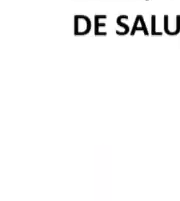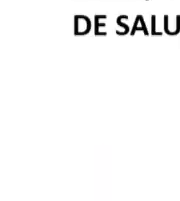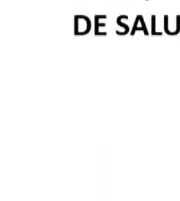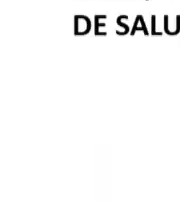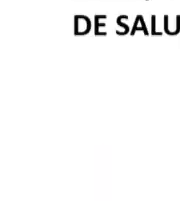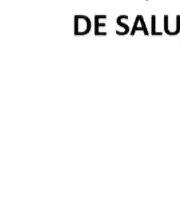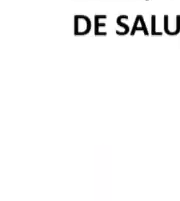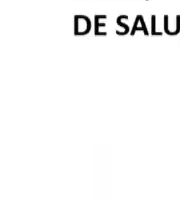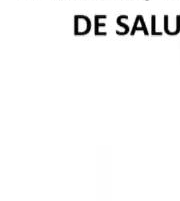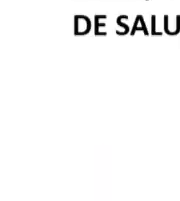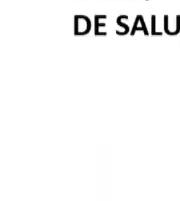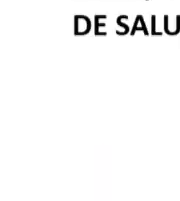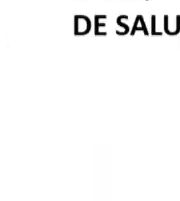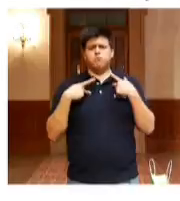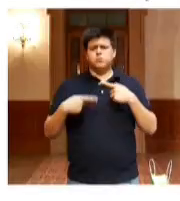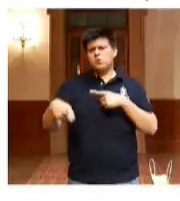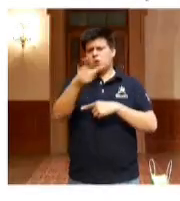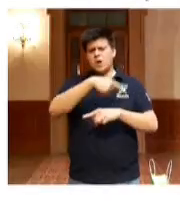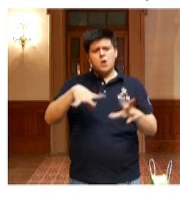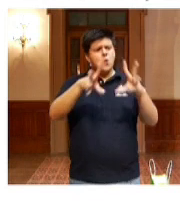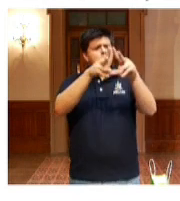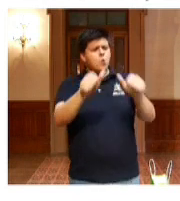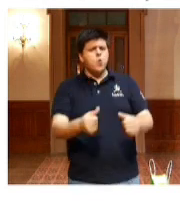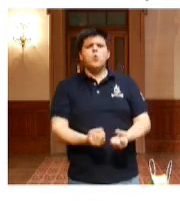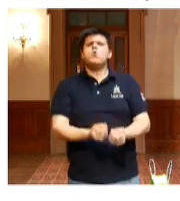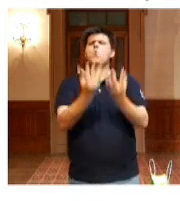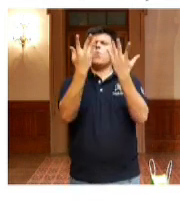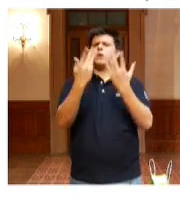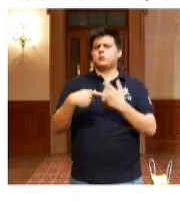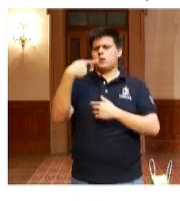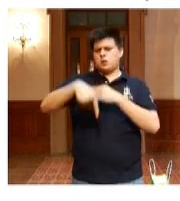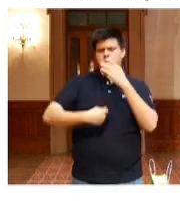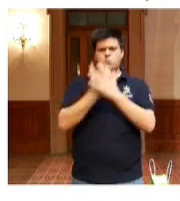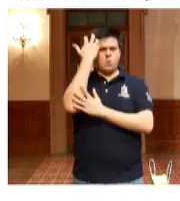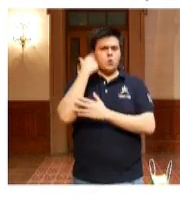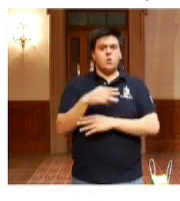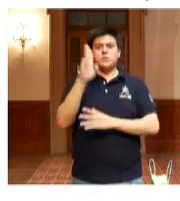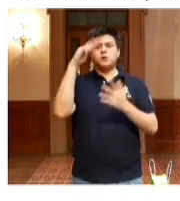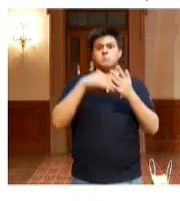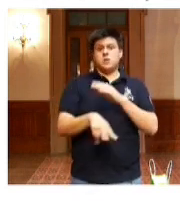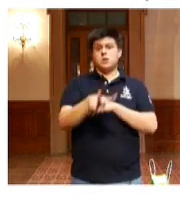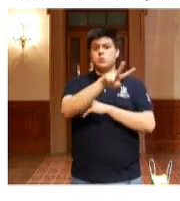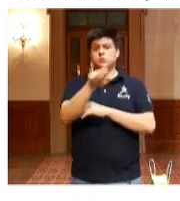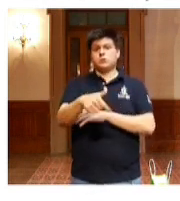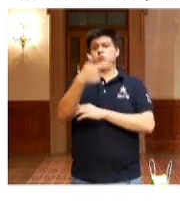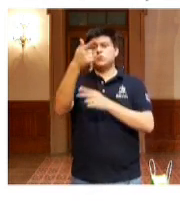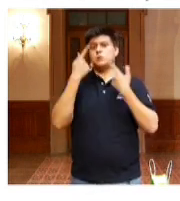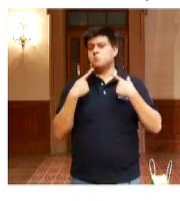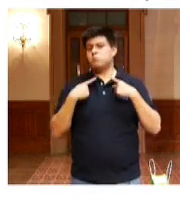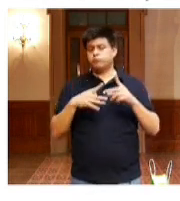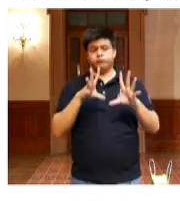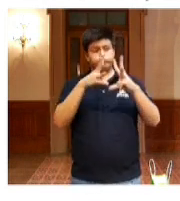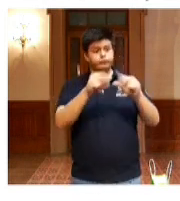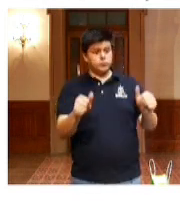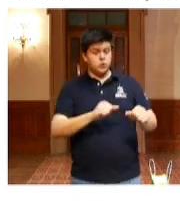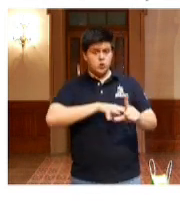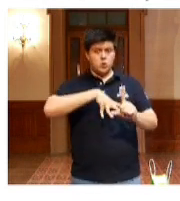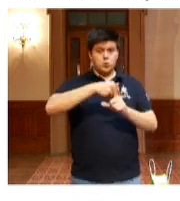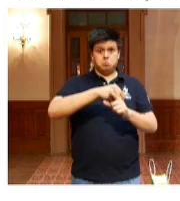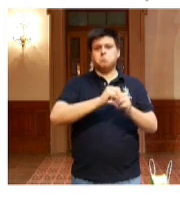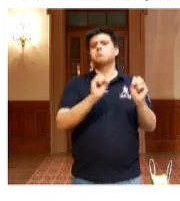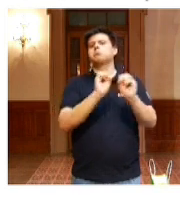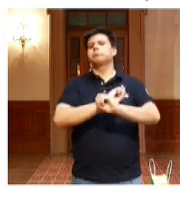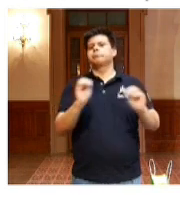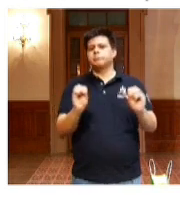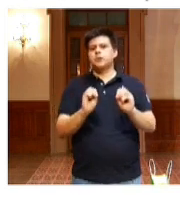en cuanto a los pacientes recuperados se han recuperado un nuevo léon 3.206 estas personas y siguen